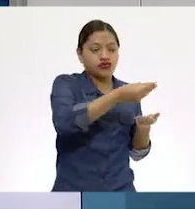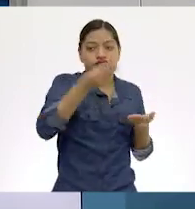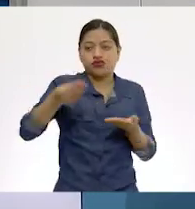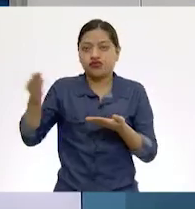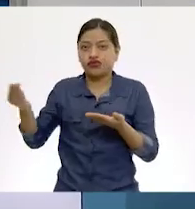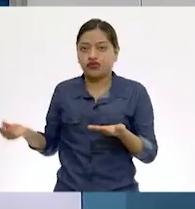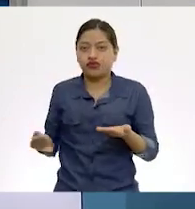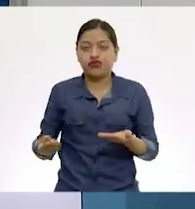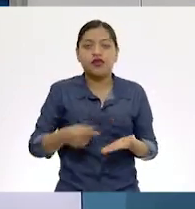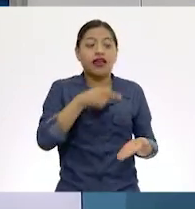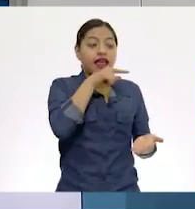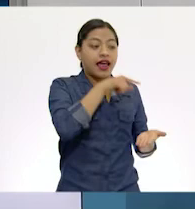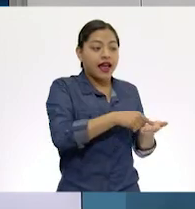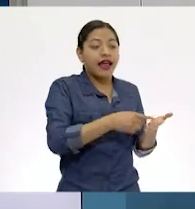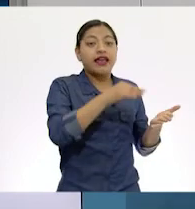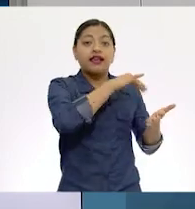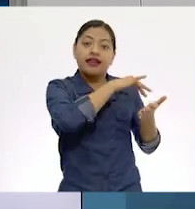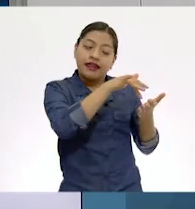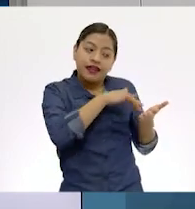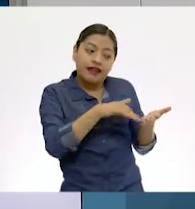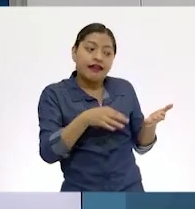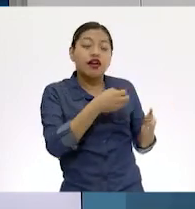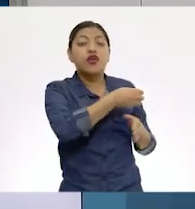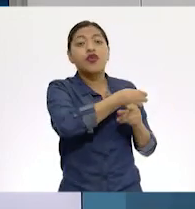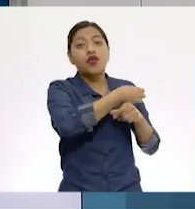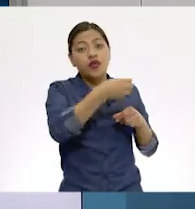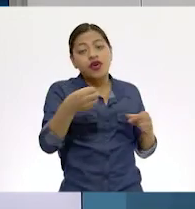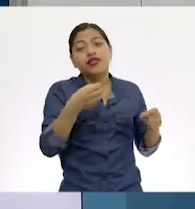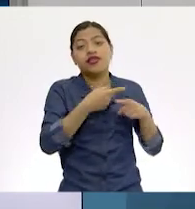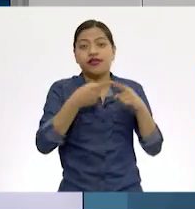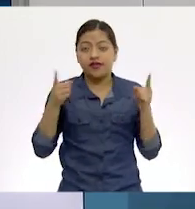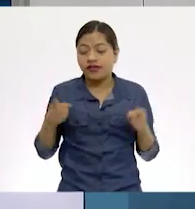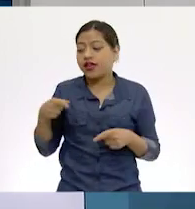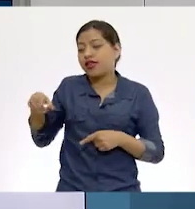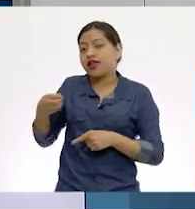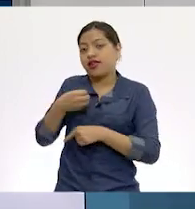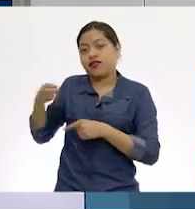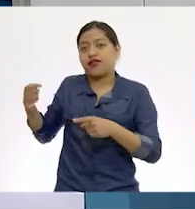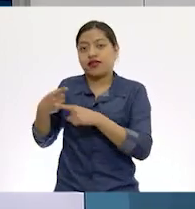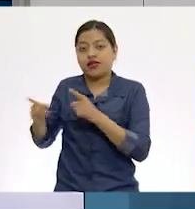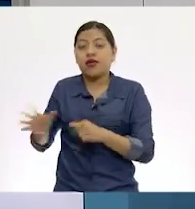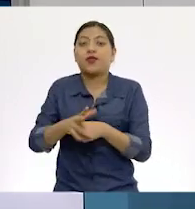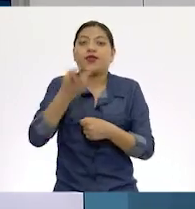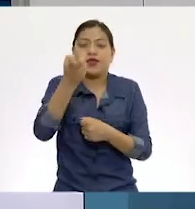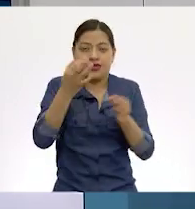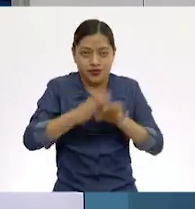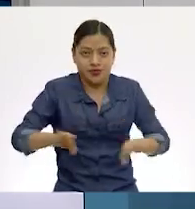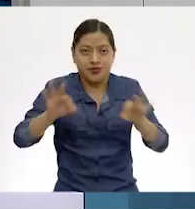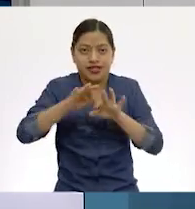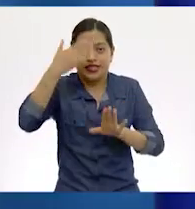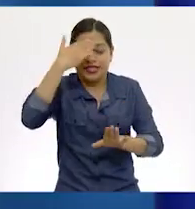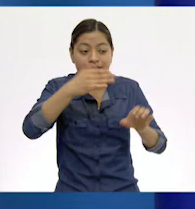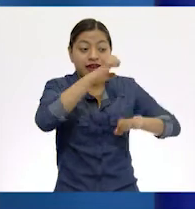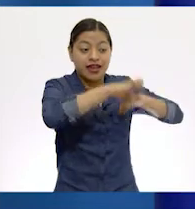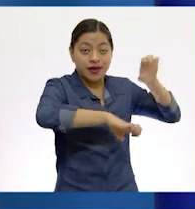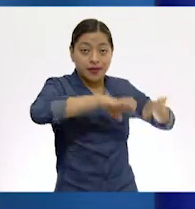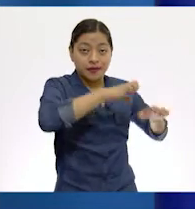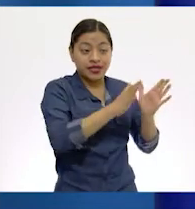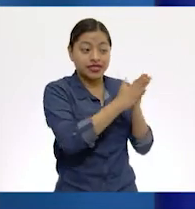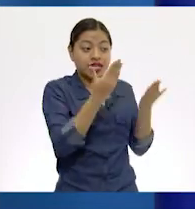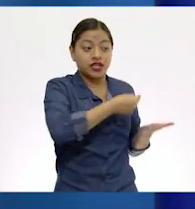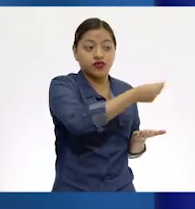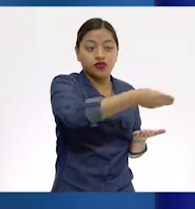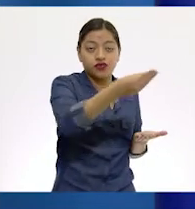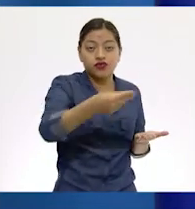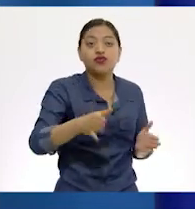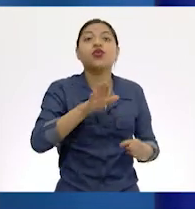se presenta la organización del texto. Por eso también es importante saber de qué editorial es el libro. Ahora